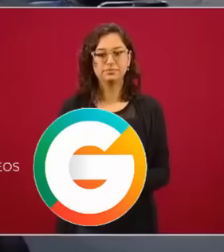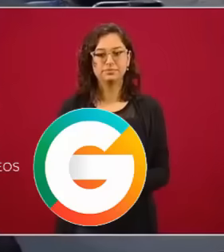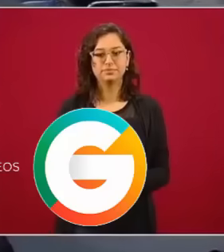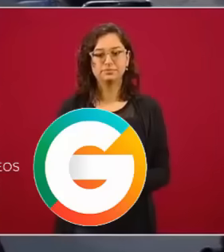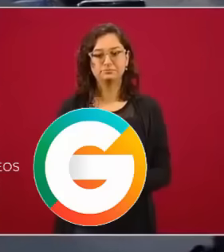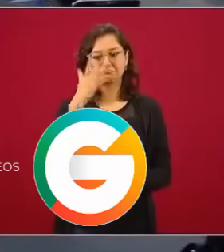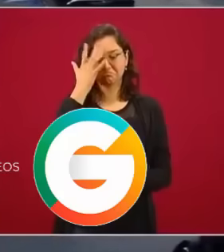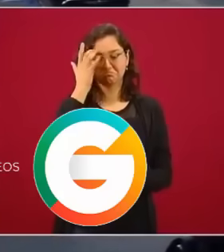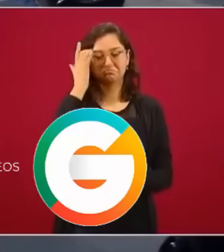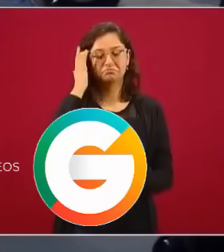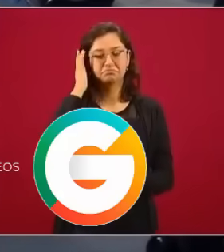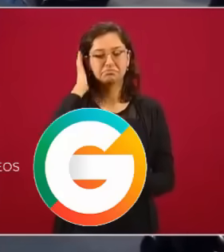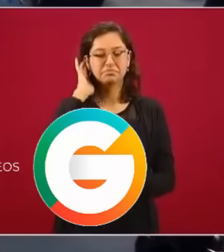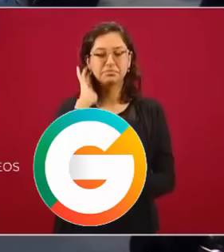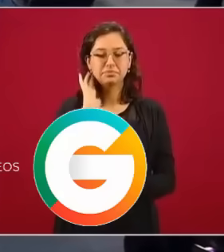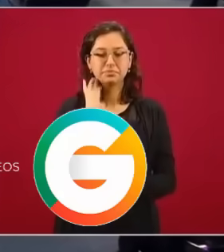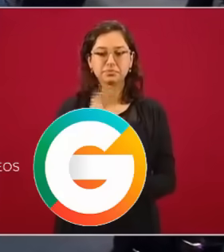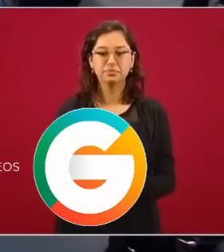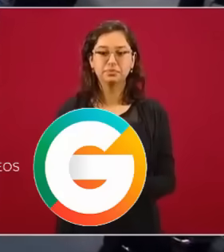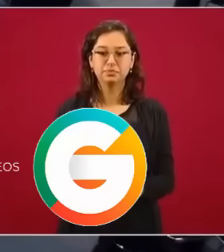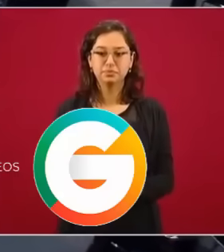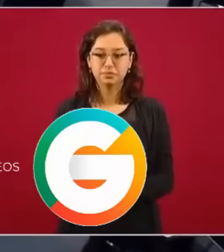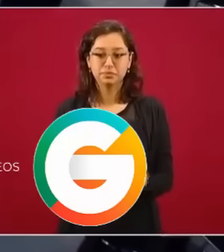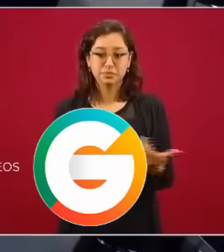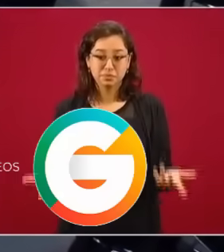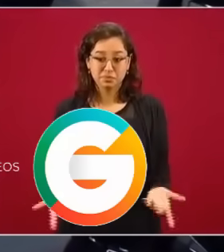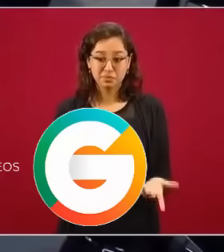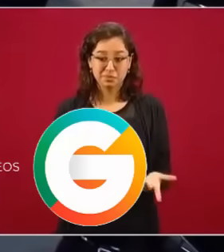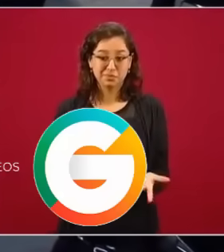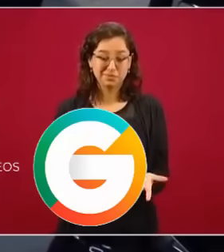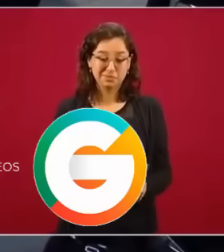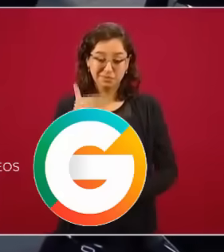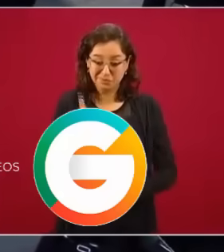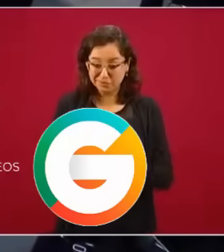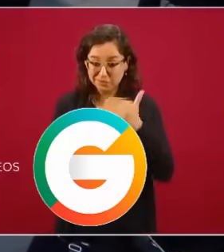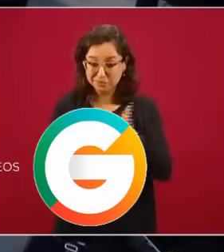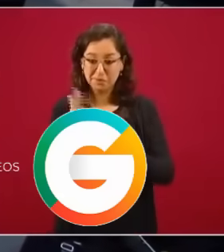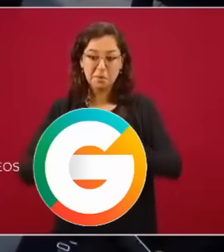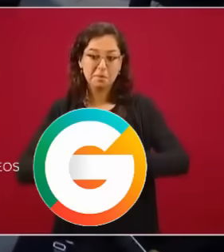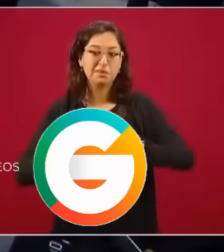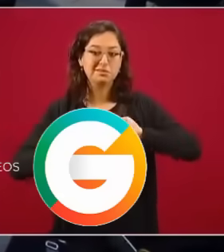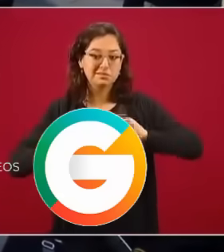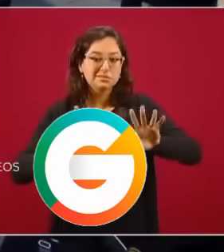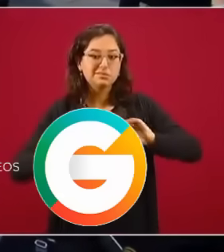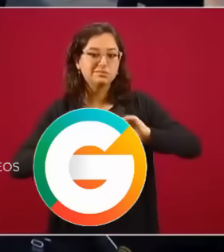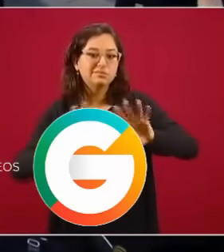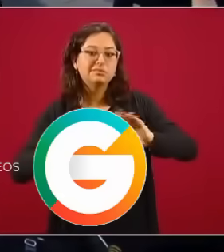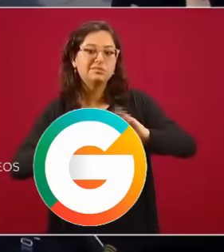Entonces, se van aclarando las cosas, ¿no?